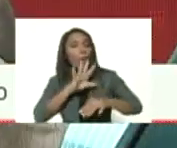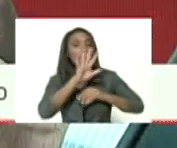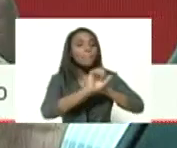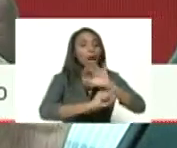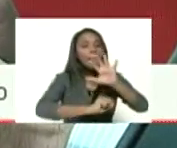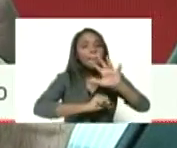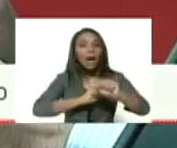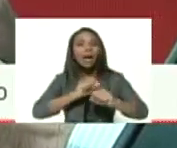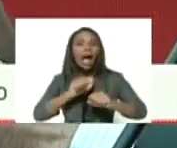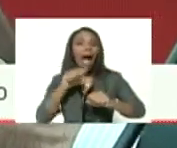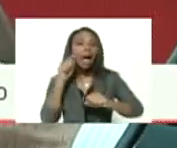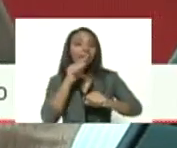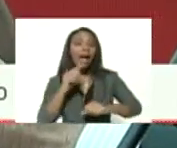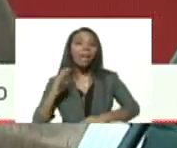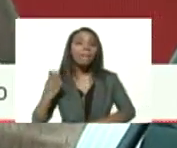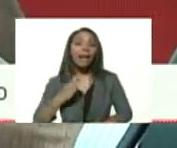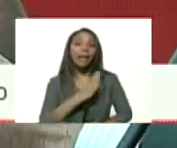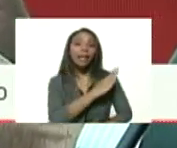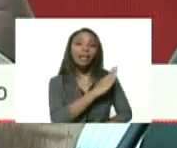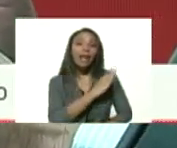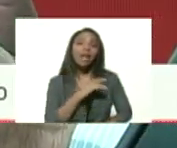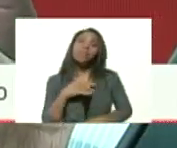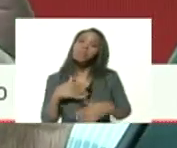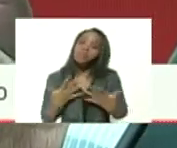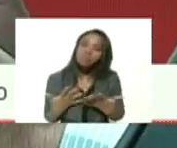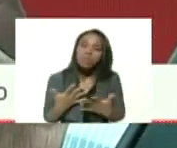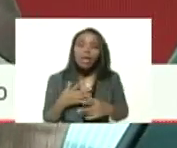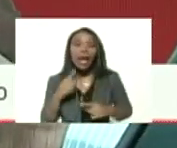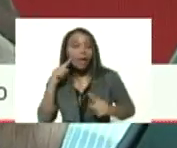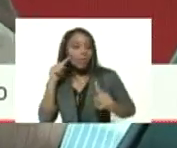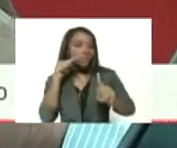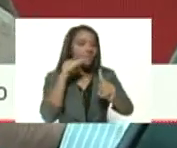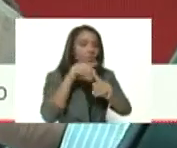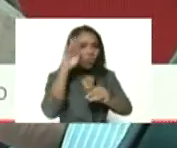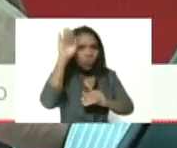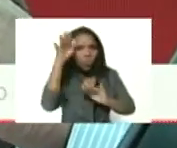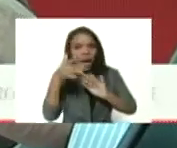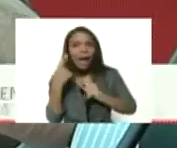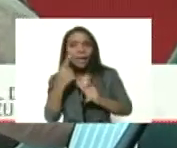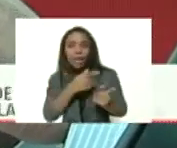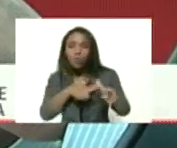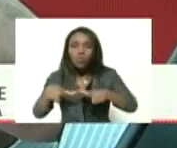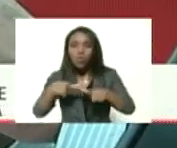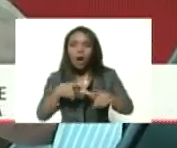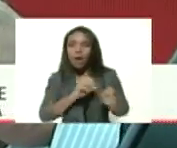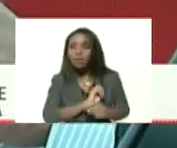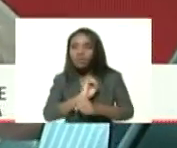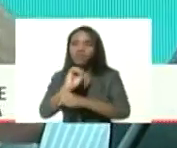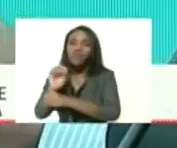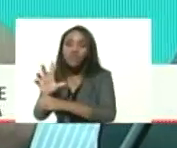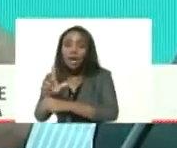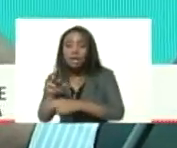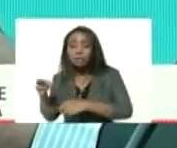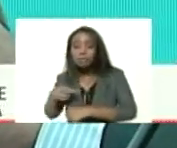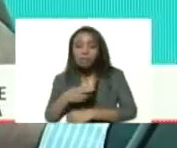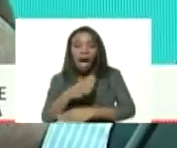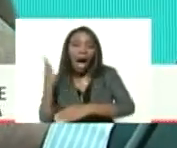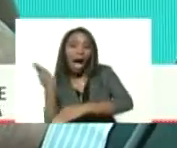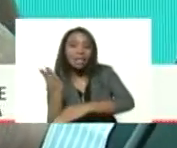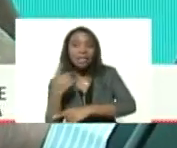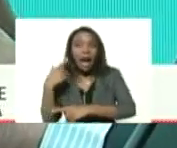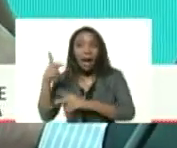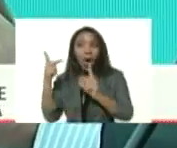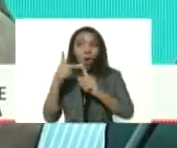compradas en Barranquilla y que el destino que tenían era dirigirse a Río Hacha, donde estaban los tres